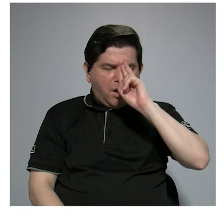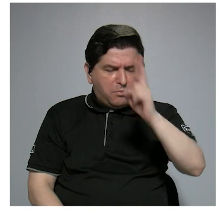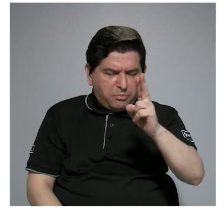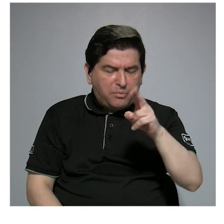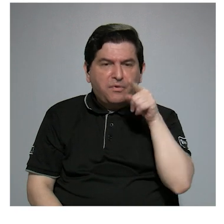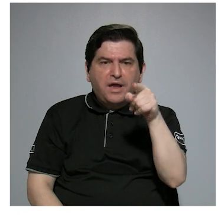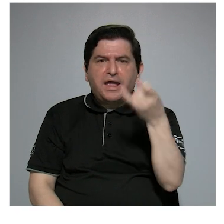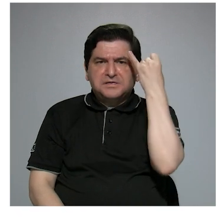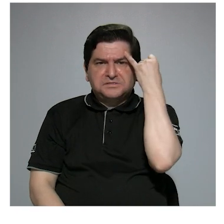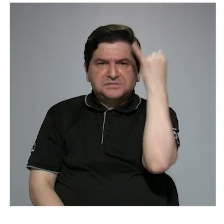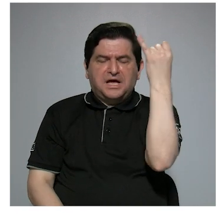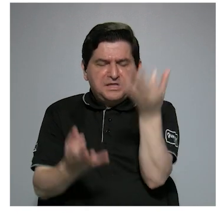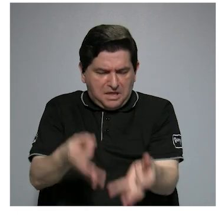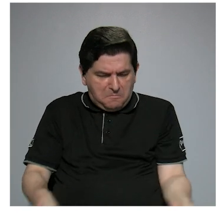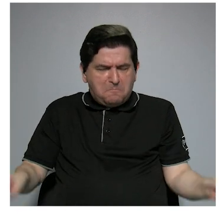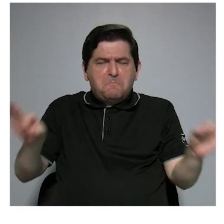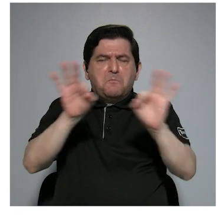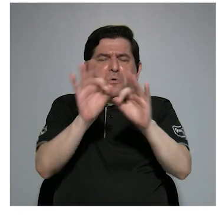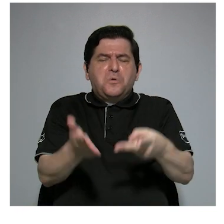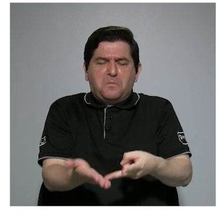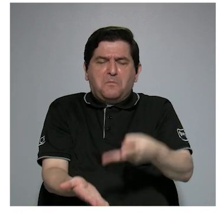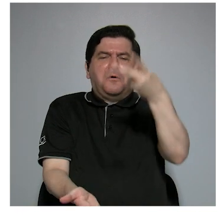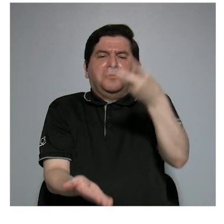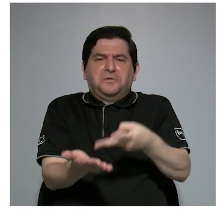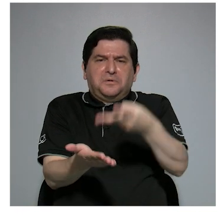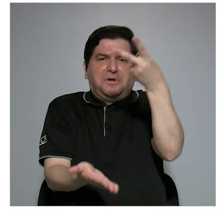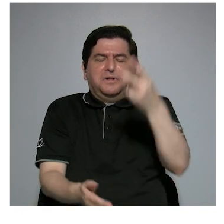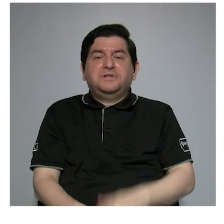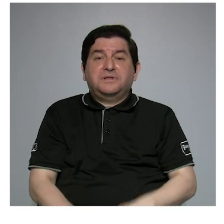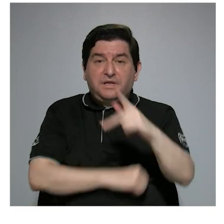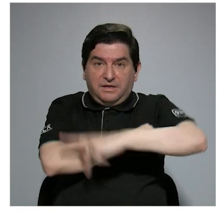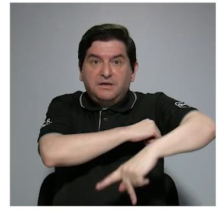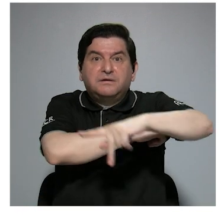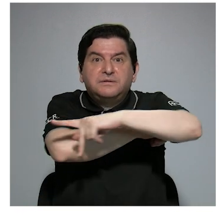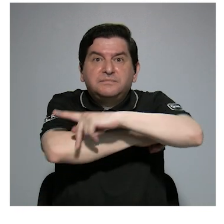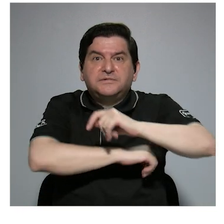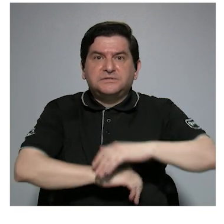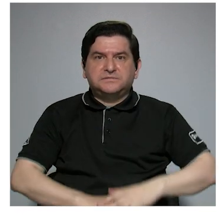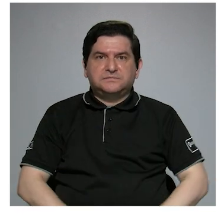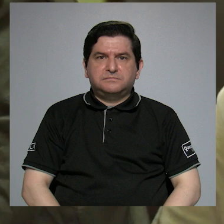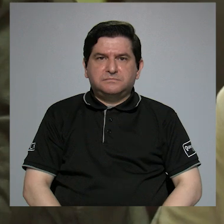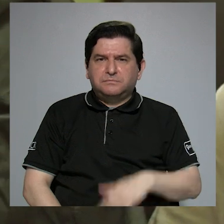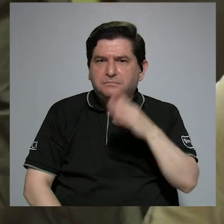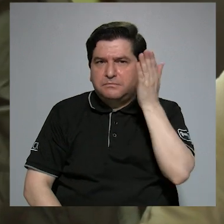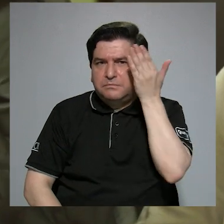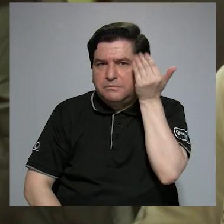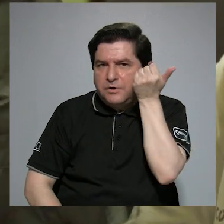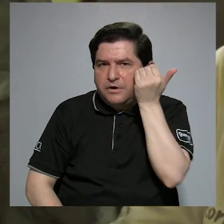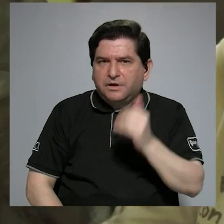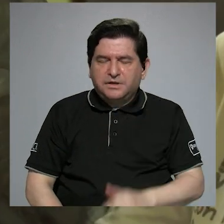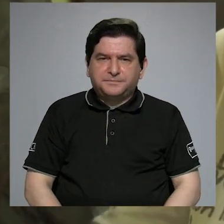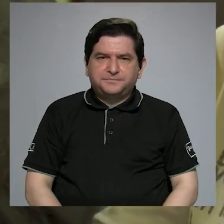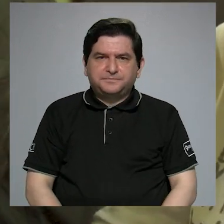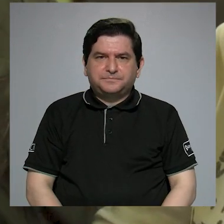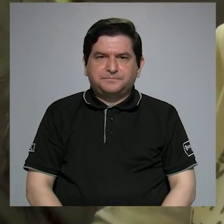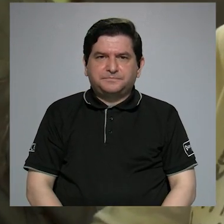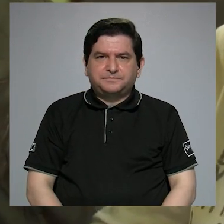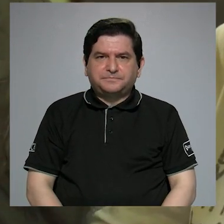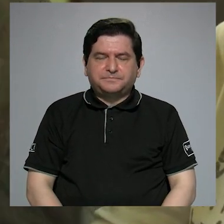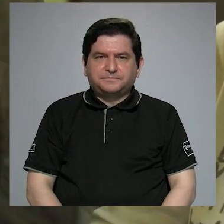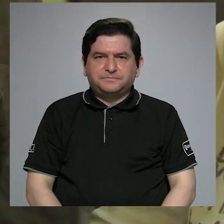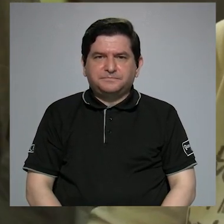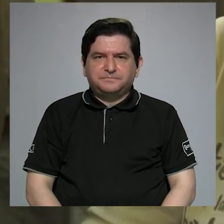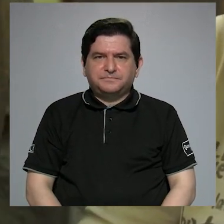reconociera que era una iniciativa importante y valiosa para el país. ¿Por qué? Porque justamente